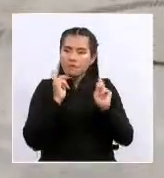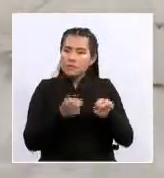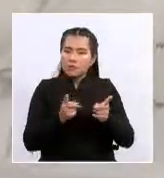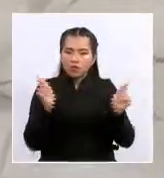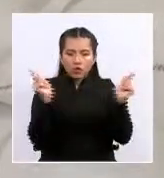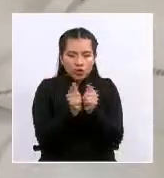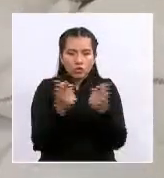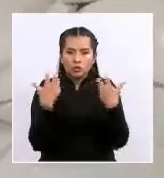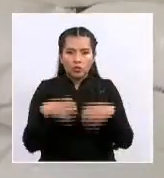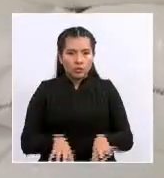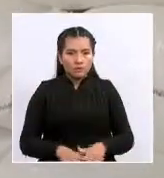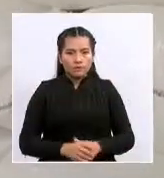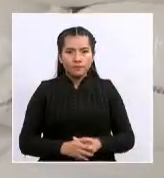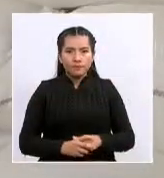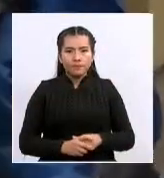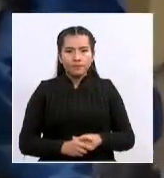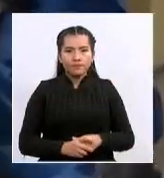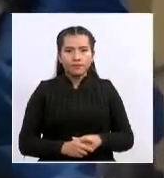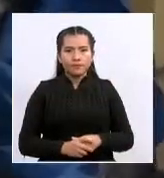alimento.